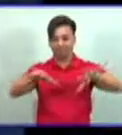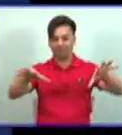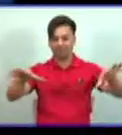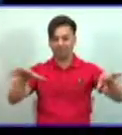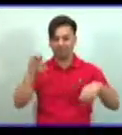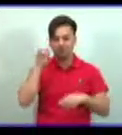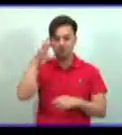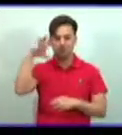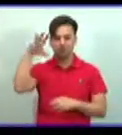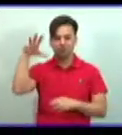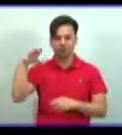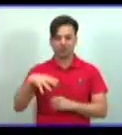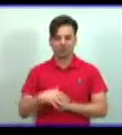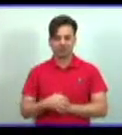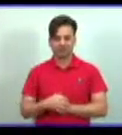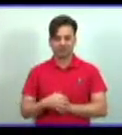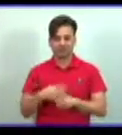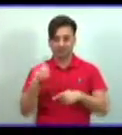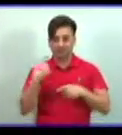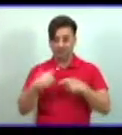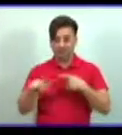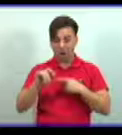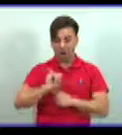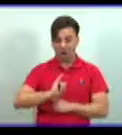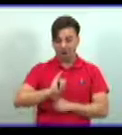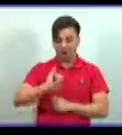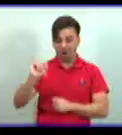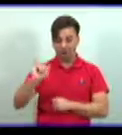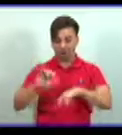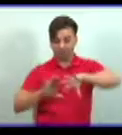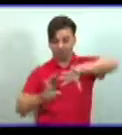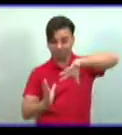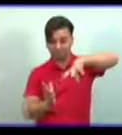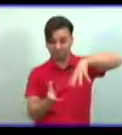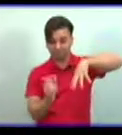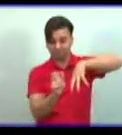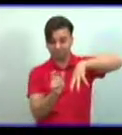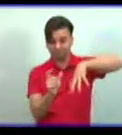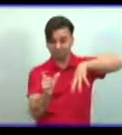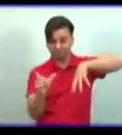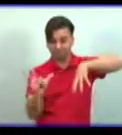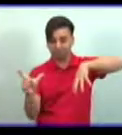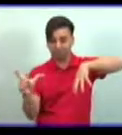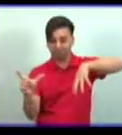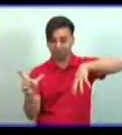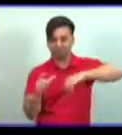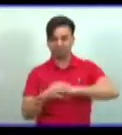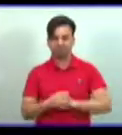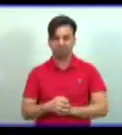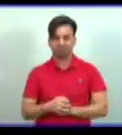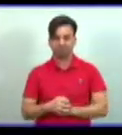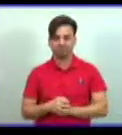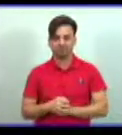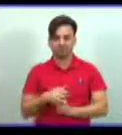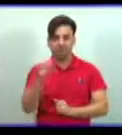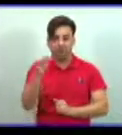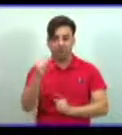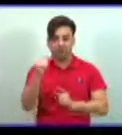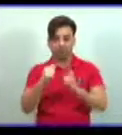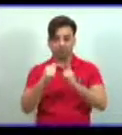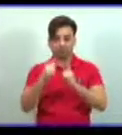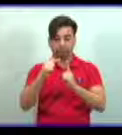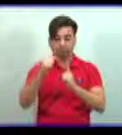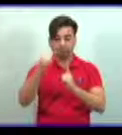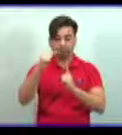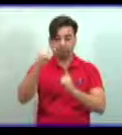La termosfera se encuentra entre el kilómetro 85 y el 500. La termosfera es la capa que tiene mayor temperatura y